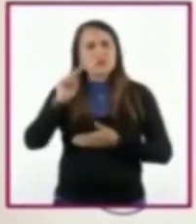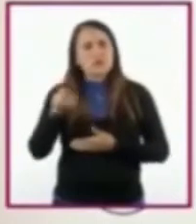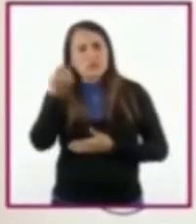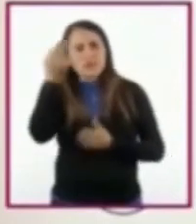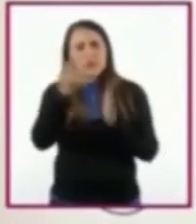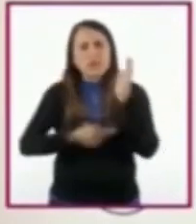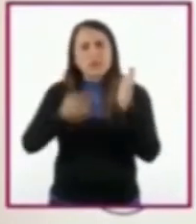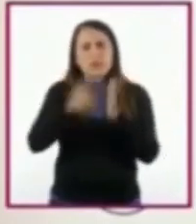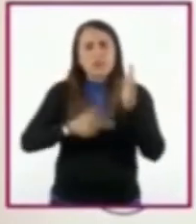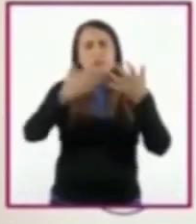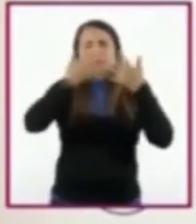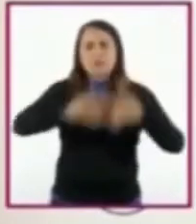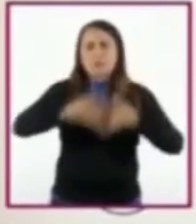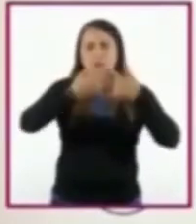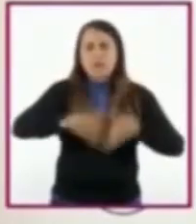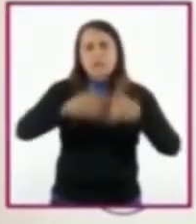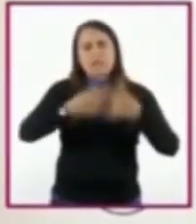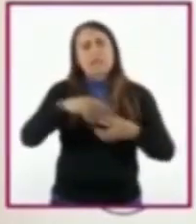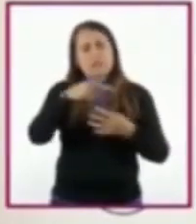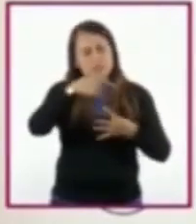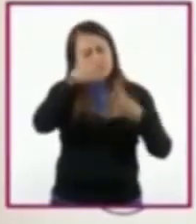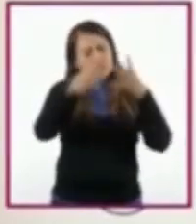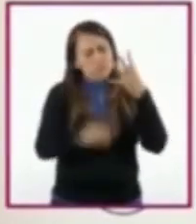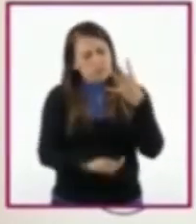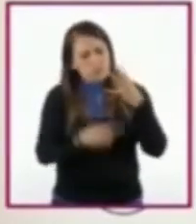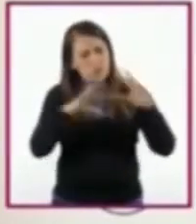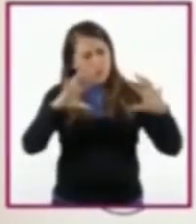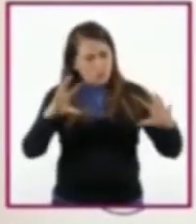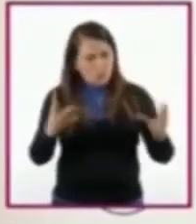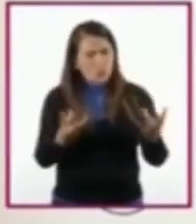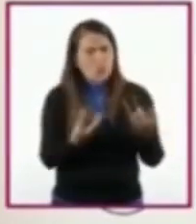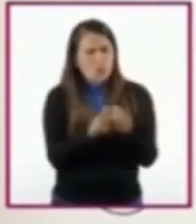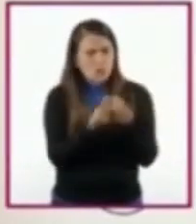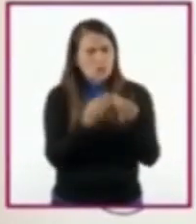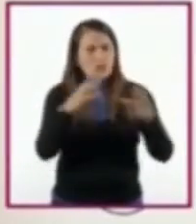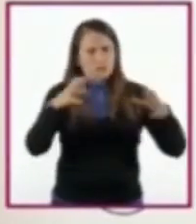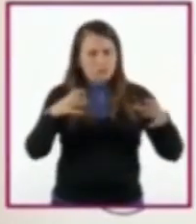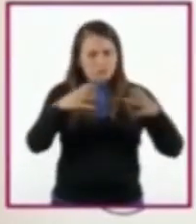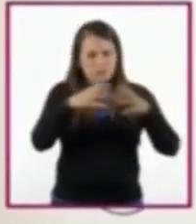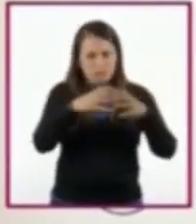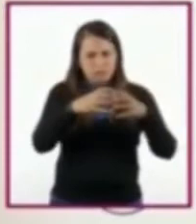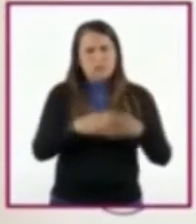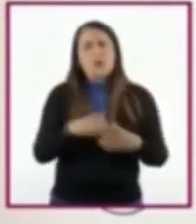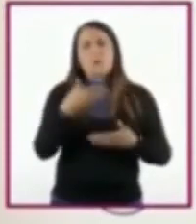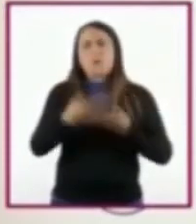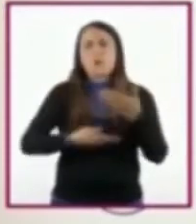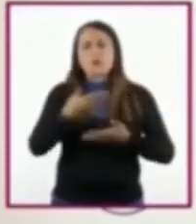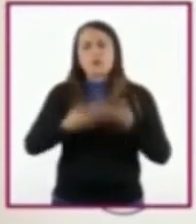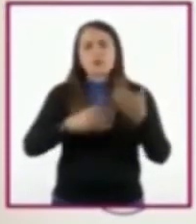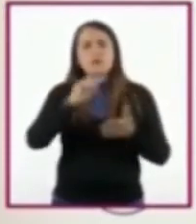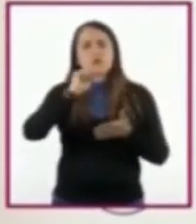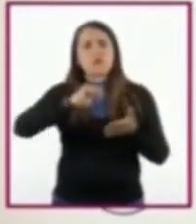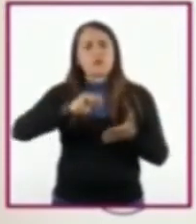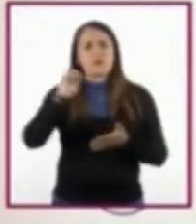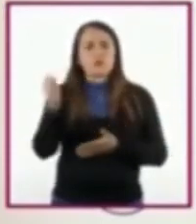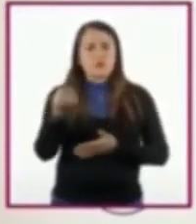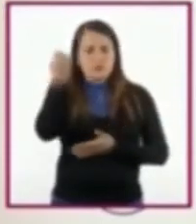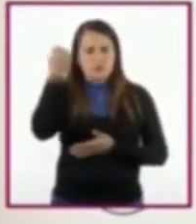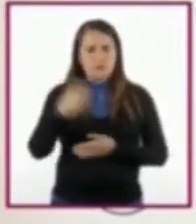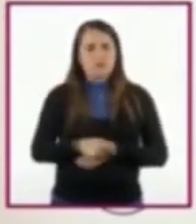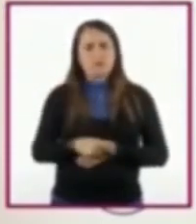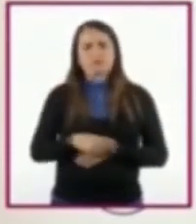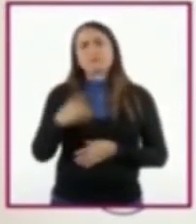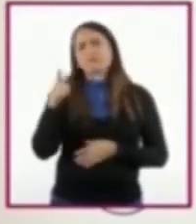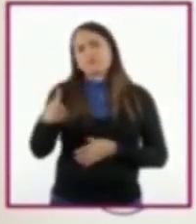máquinas y el uso de materiales son elementos que forman parte de todo este sistema. El proceso técnico es la serie de